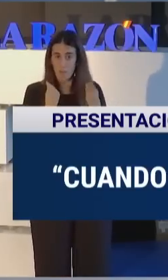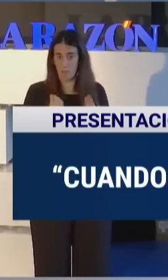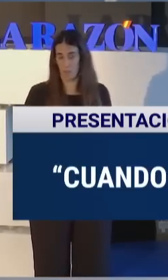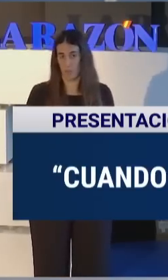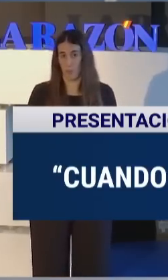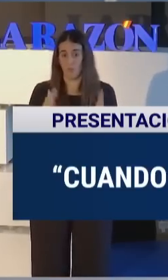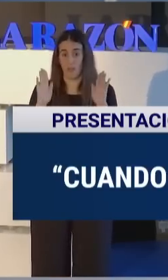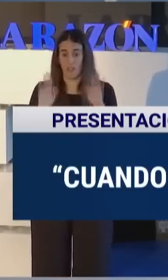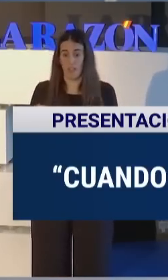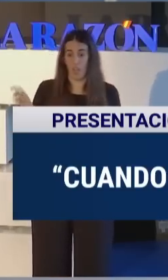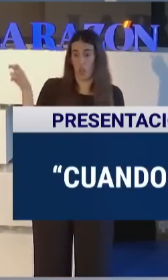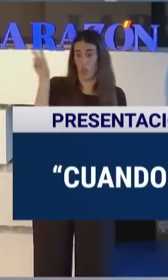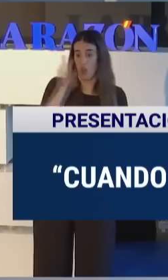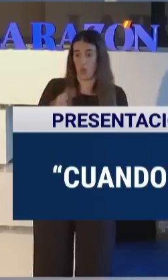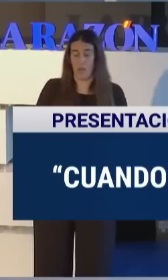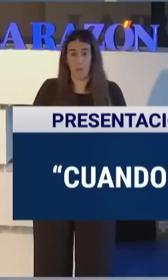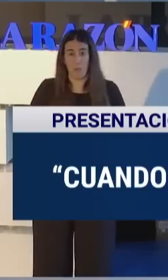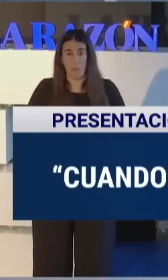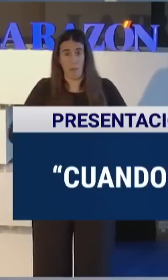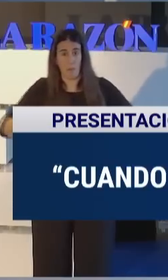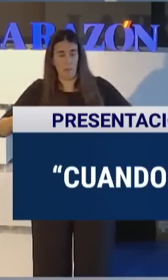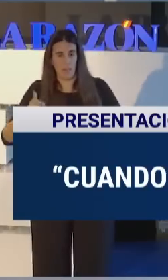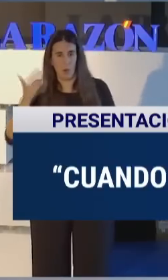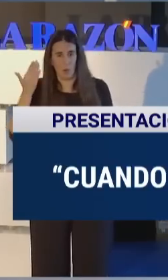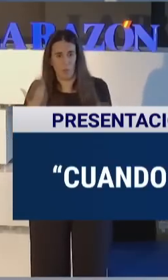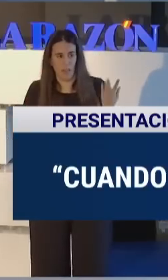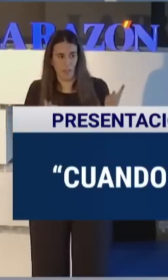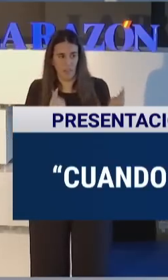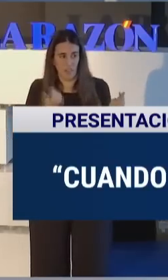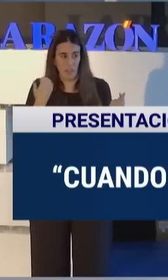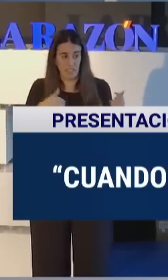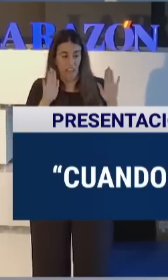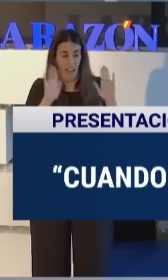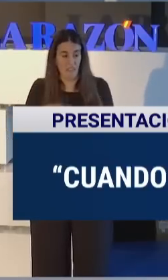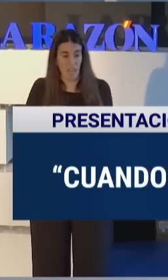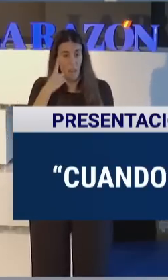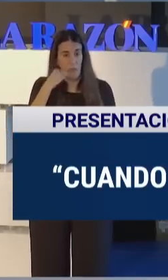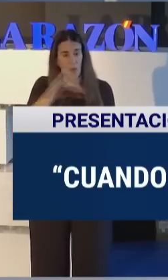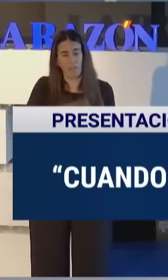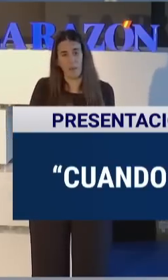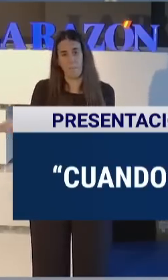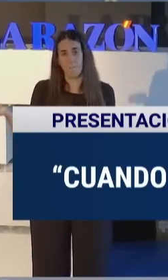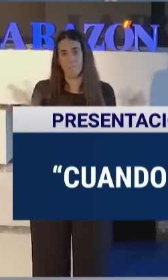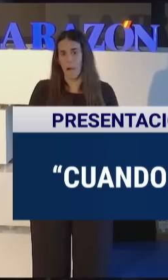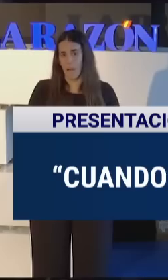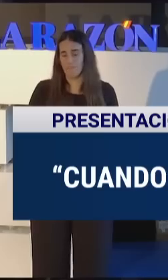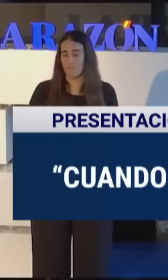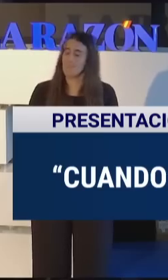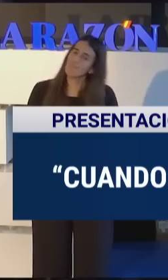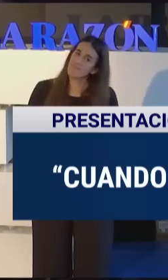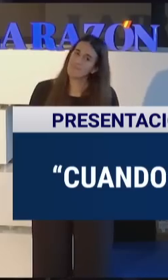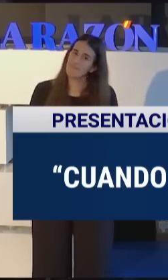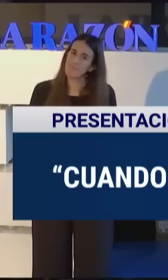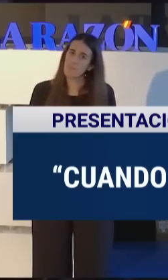digo, la cantidad de dólares va a ser tan grande respecto de los pesos que cerrar el Banco Central. Pero se cerrará. Se